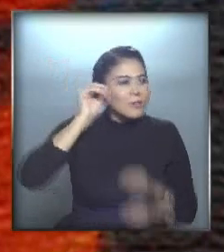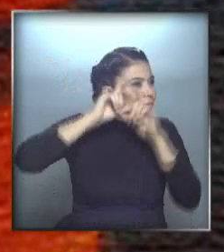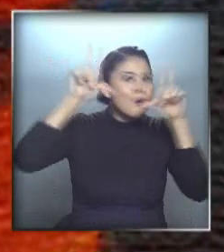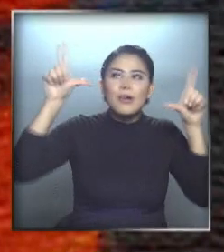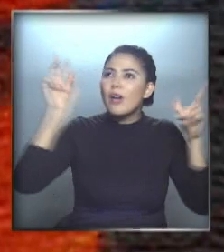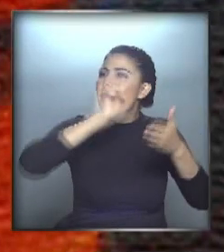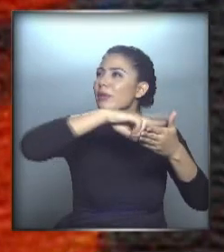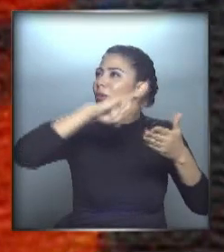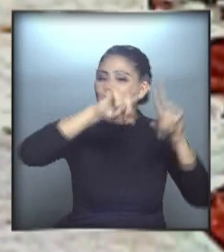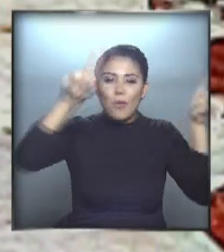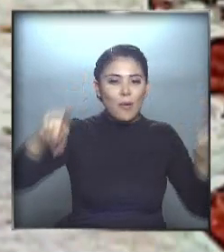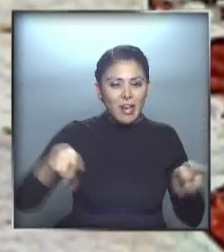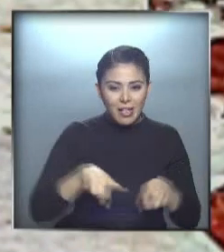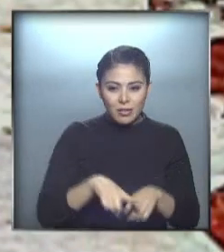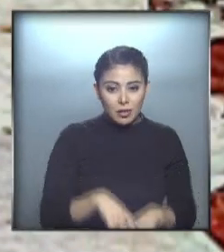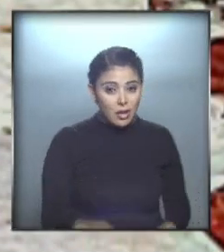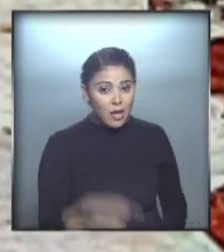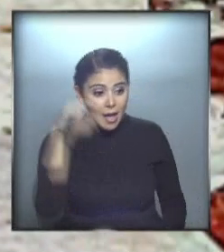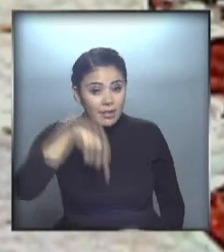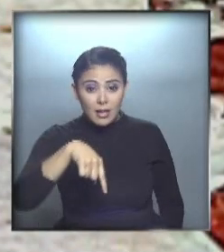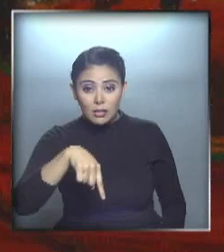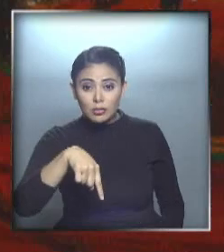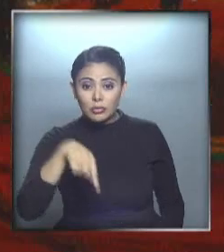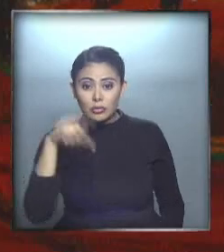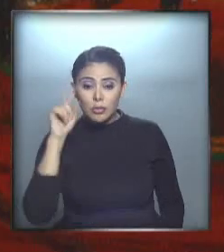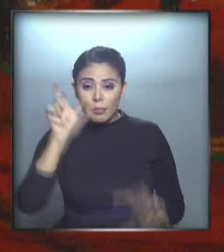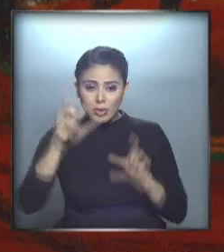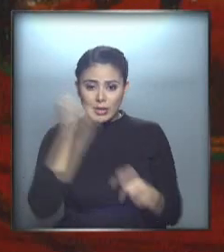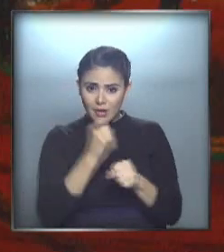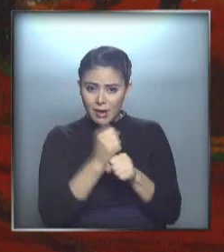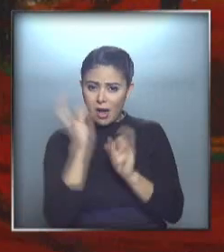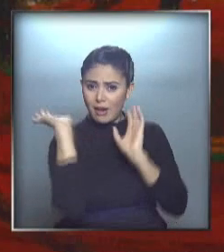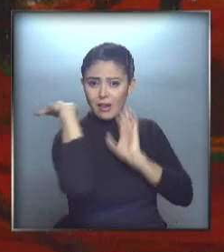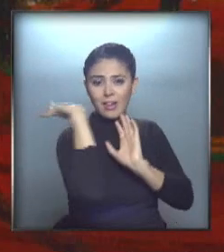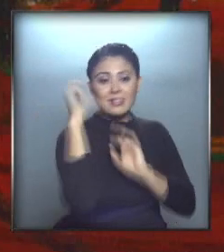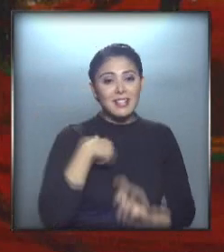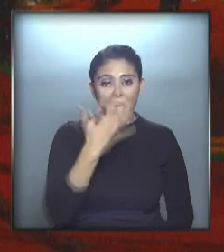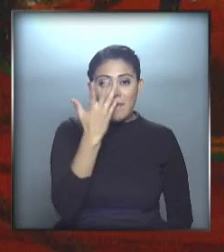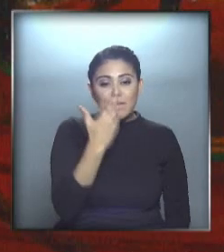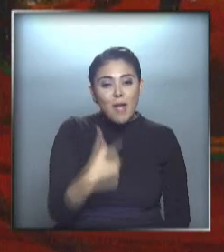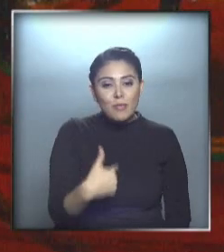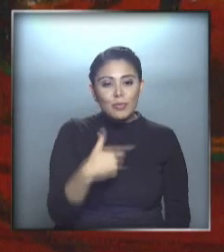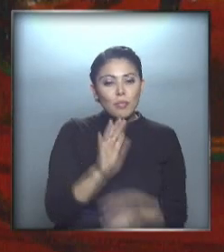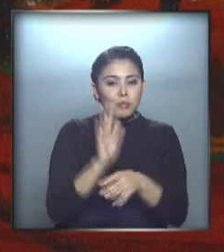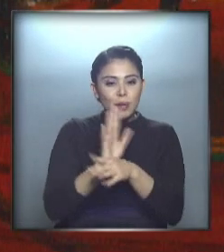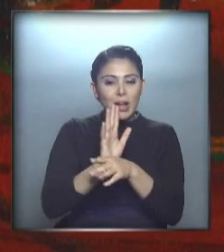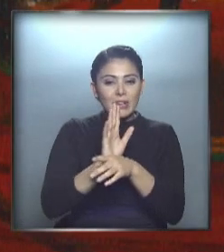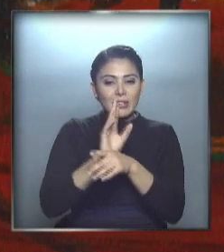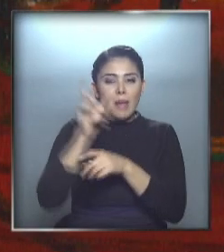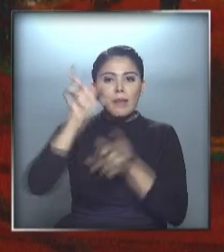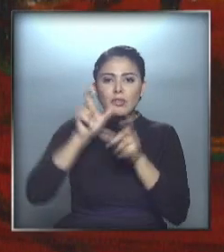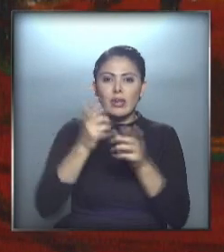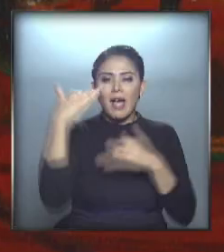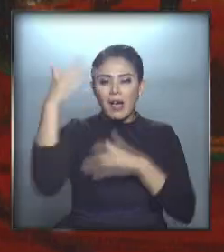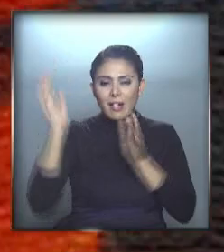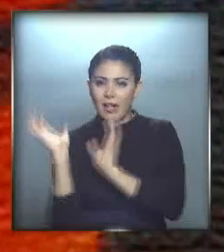casi todos mis cuadros. ¿Y estos son los equilibristas? Ajá. Así me gusta llamar a los trabajadores que cargan y